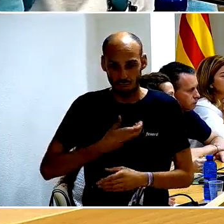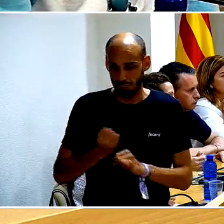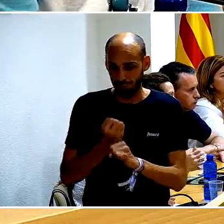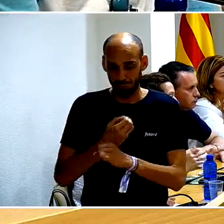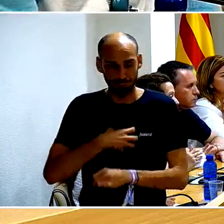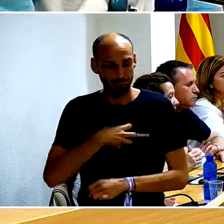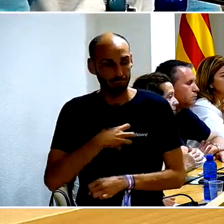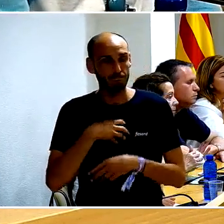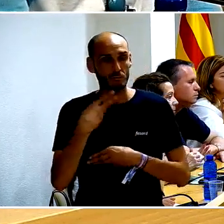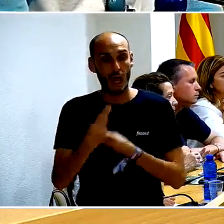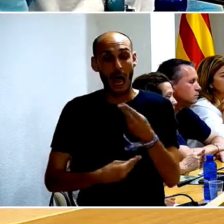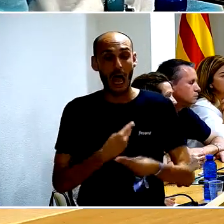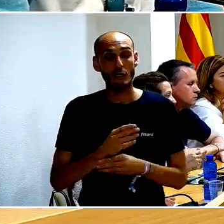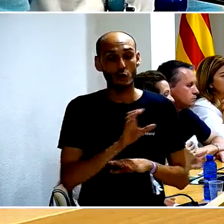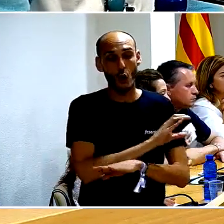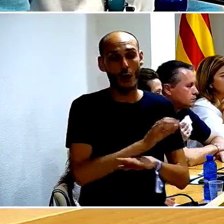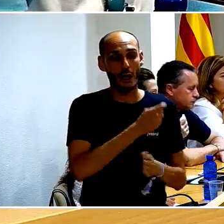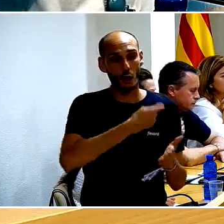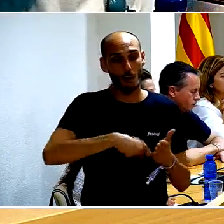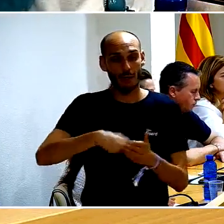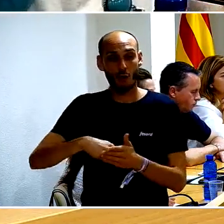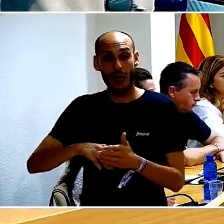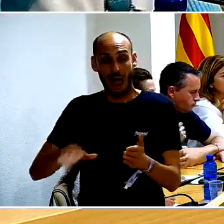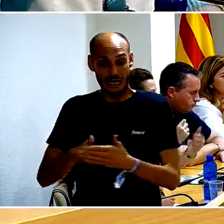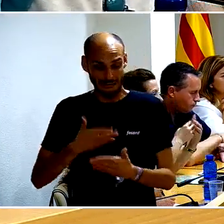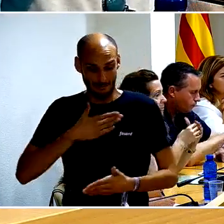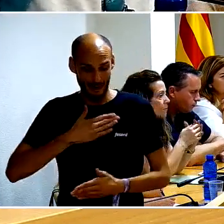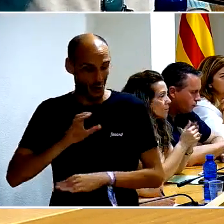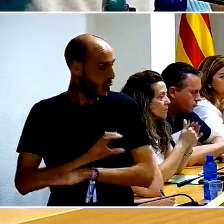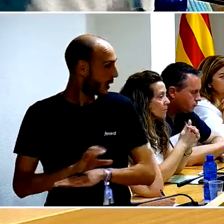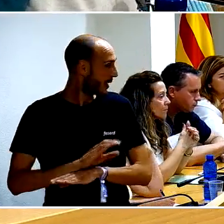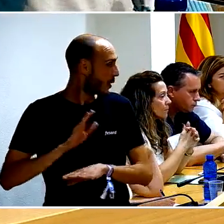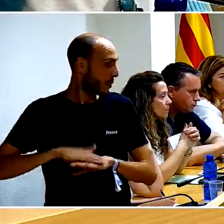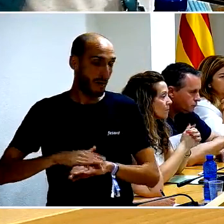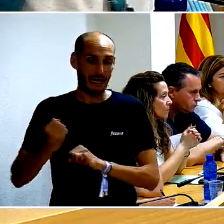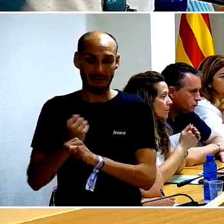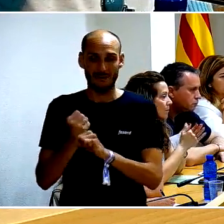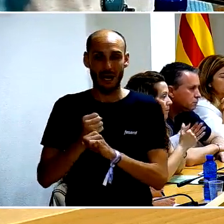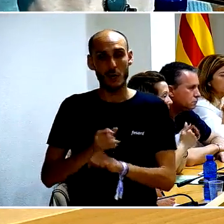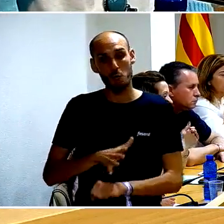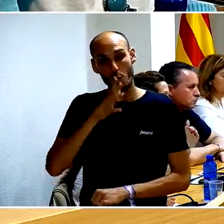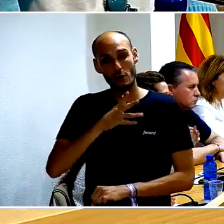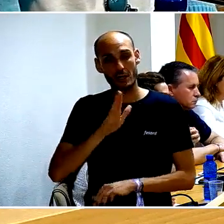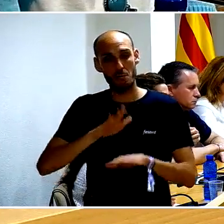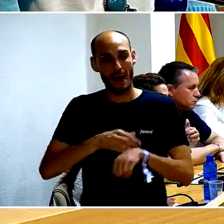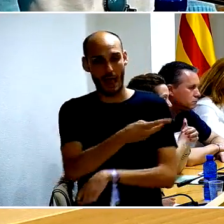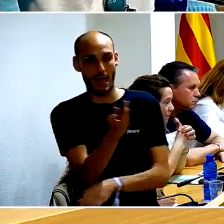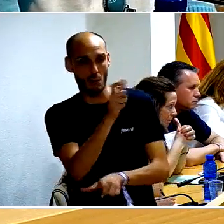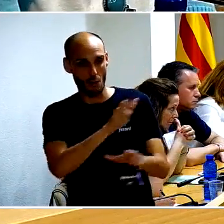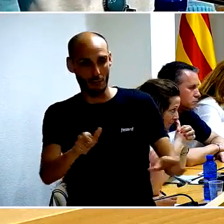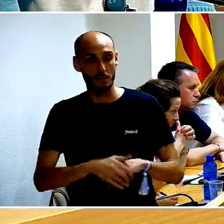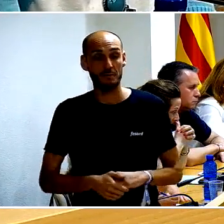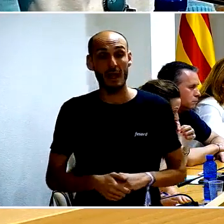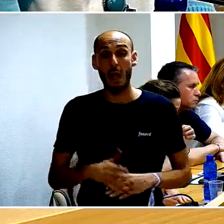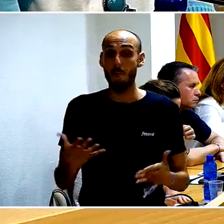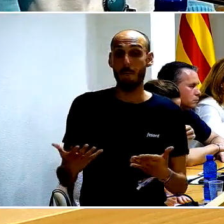una compra de algunos ordenadores, entre ellos el mío, para poder trabajar por y para el pueblo. Para todos, no para